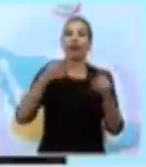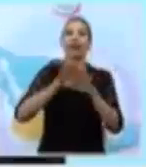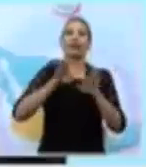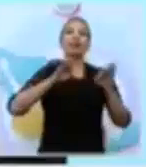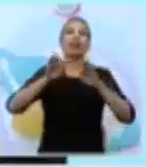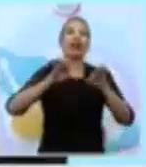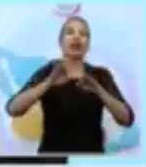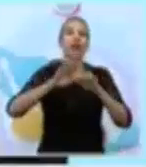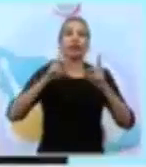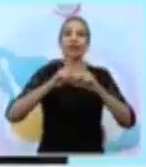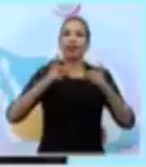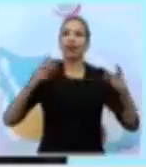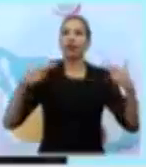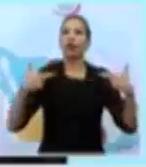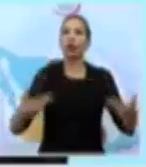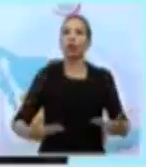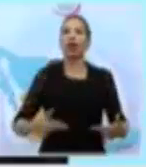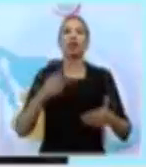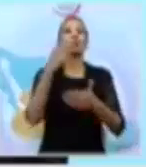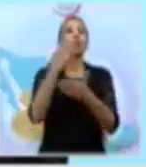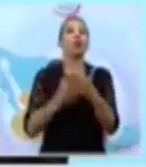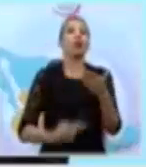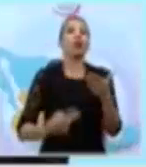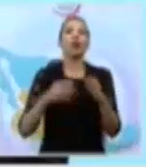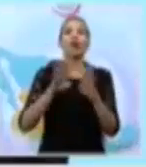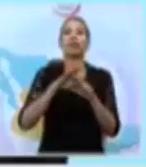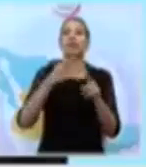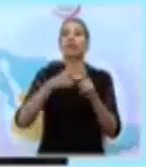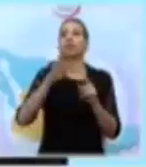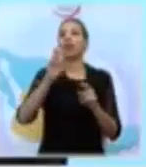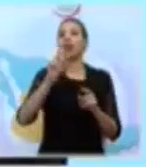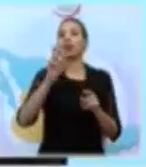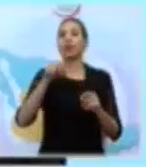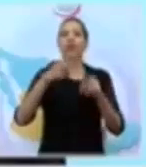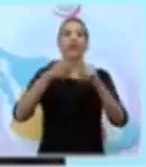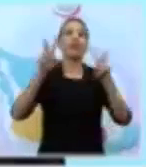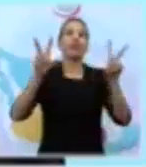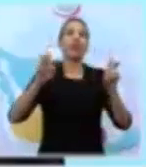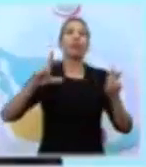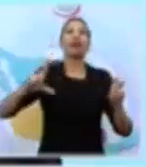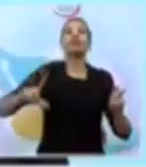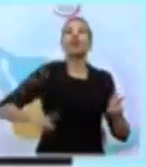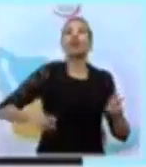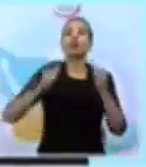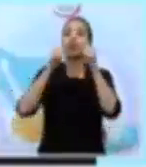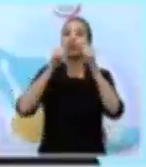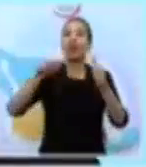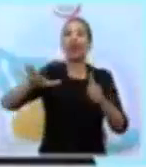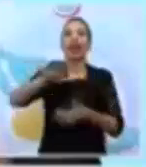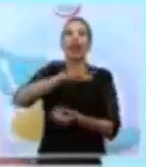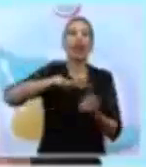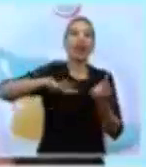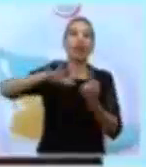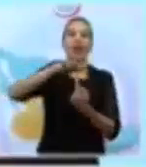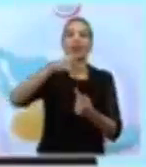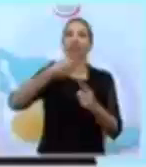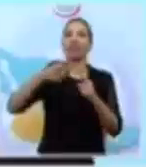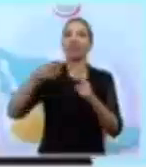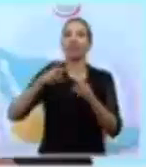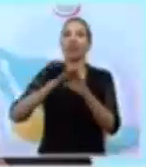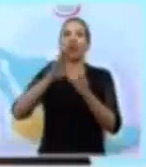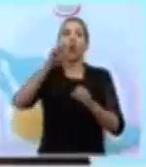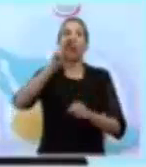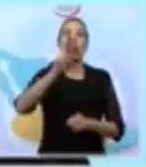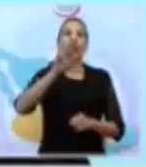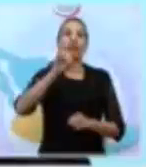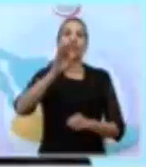desarrollo humano, que es el programa del PNUD con temas de gobernabilidad y medio ambiente, obviamente UNICEF, que